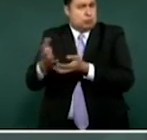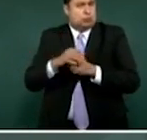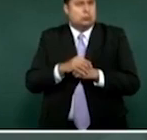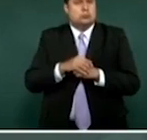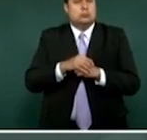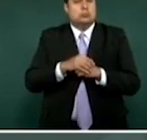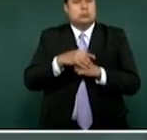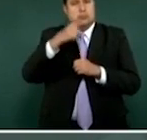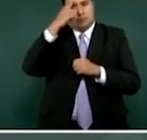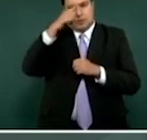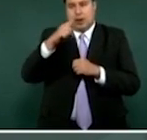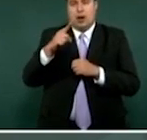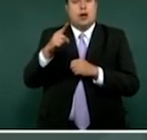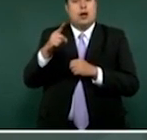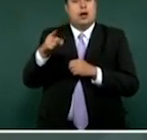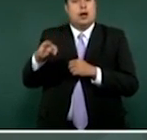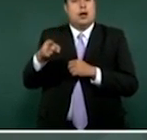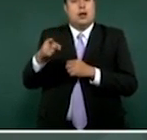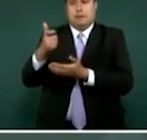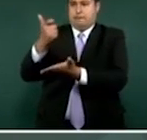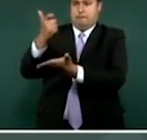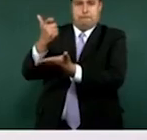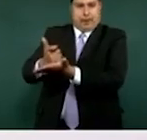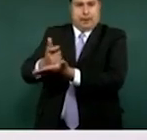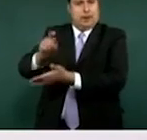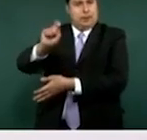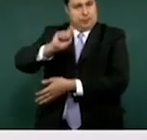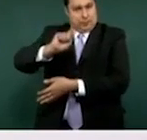haya salario profesional